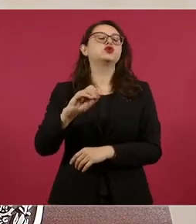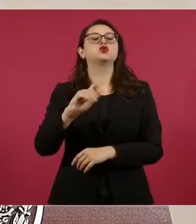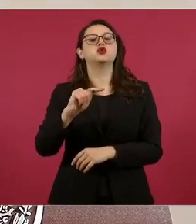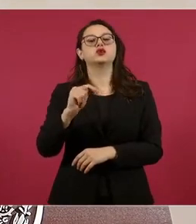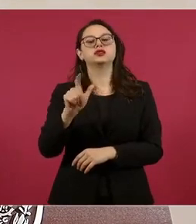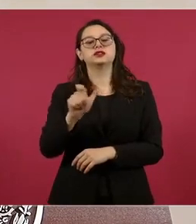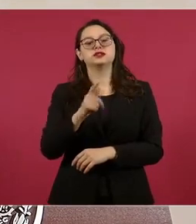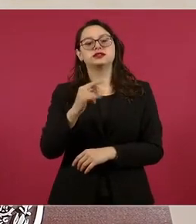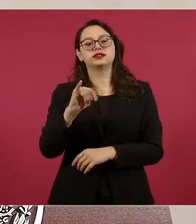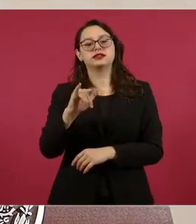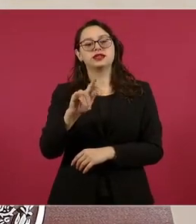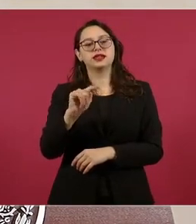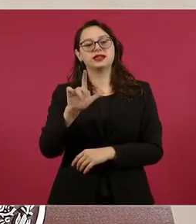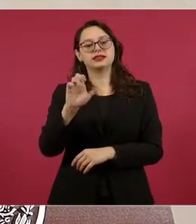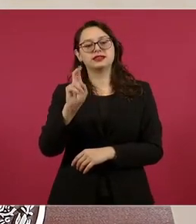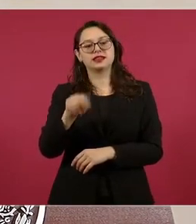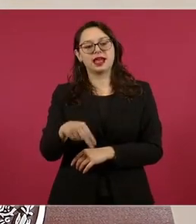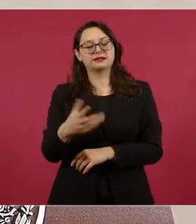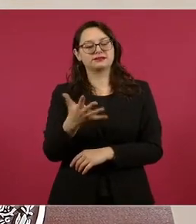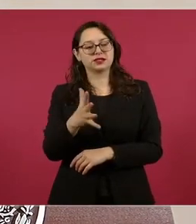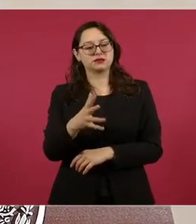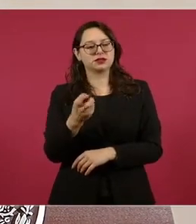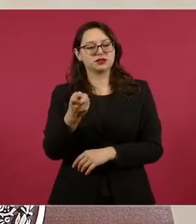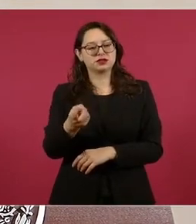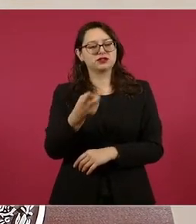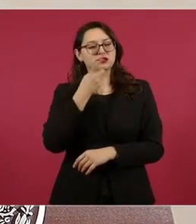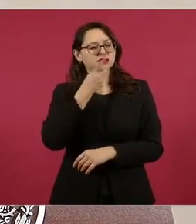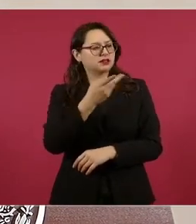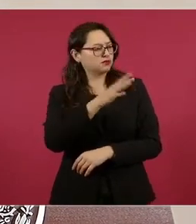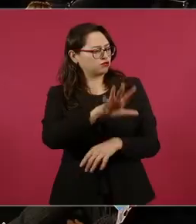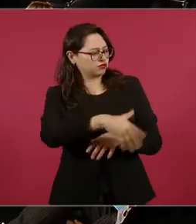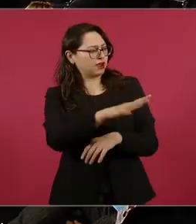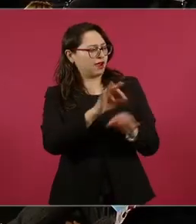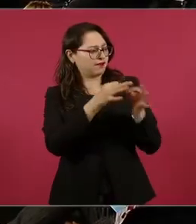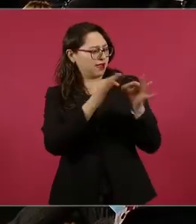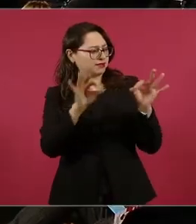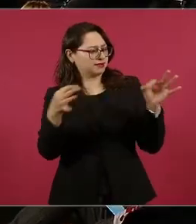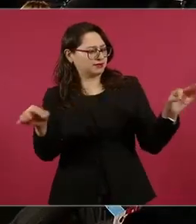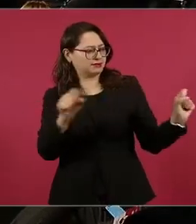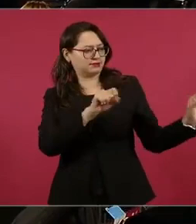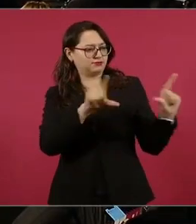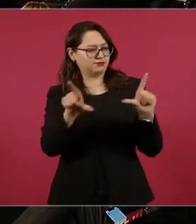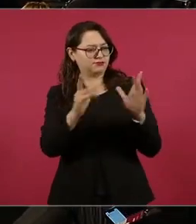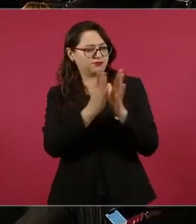tenit palabras más palabras menos a ver por qué no lo pones